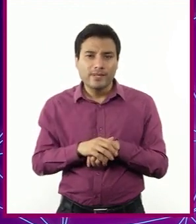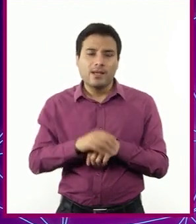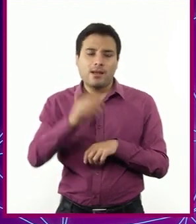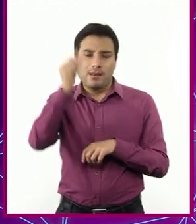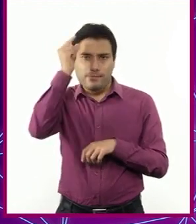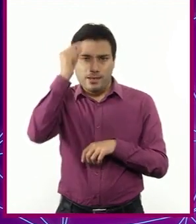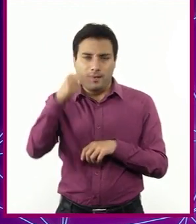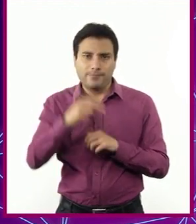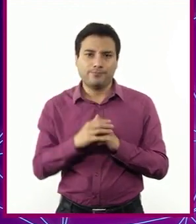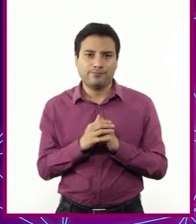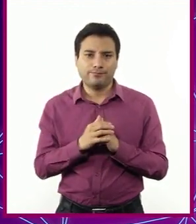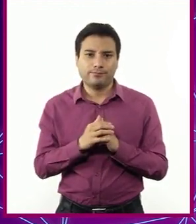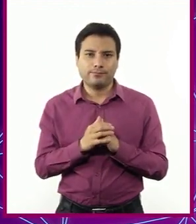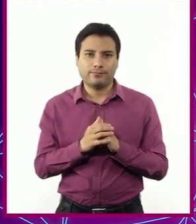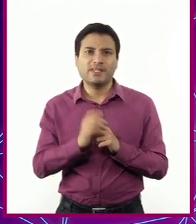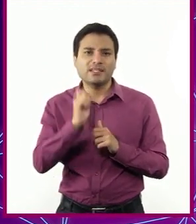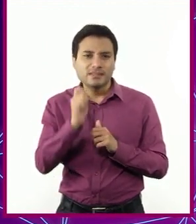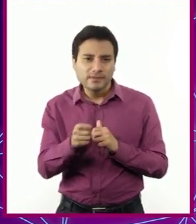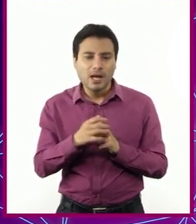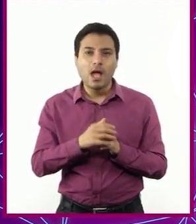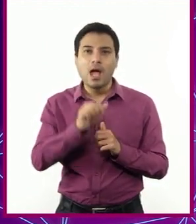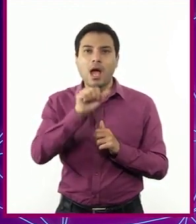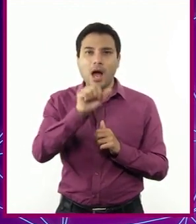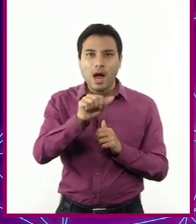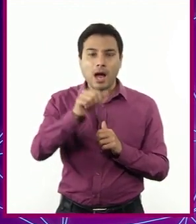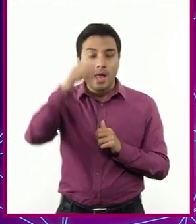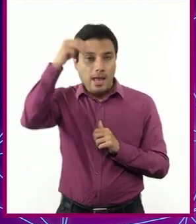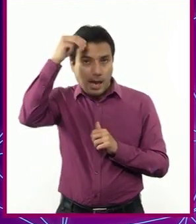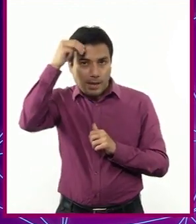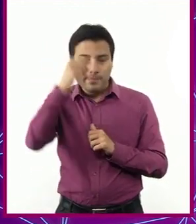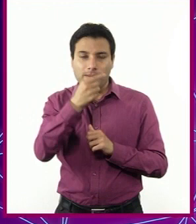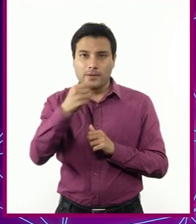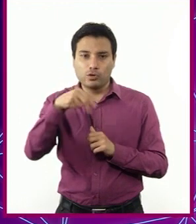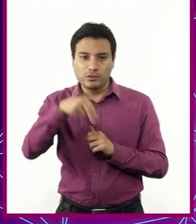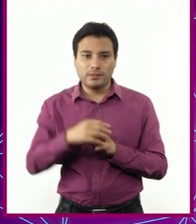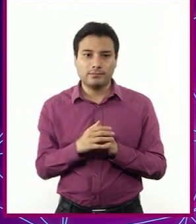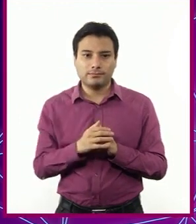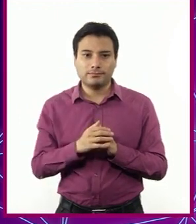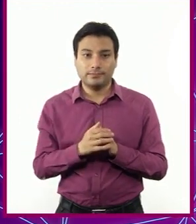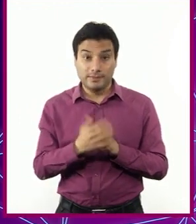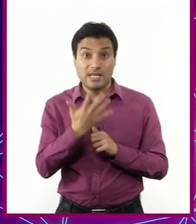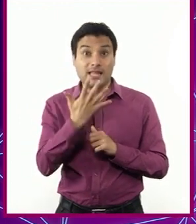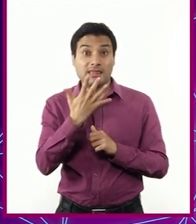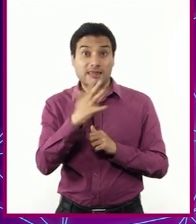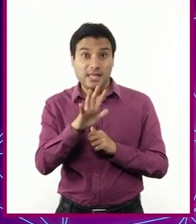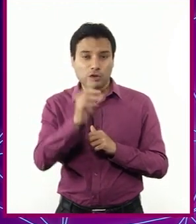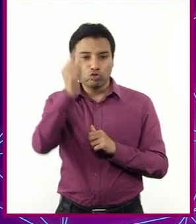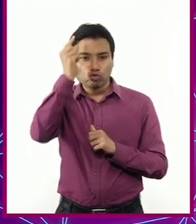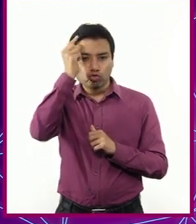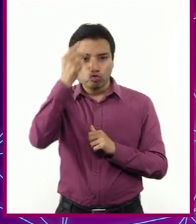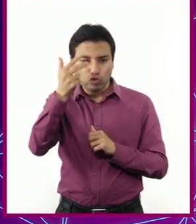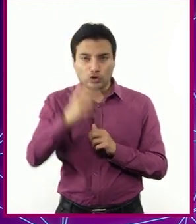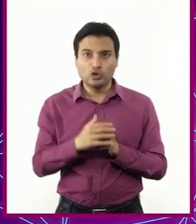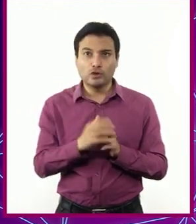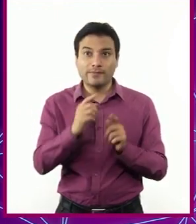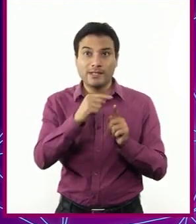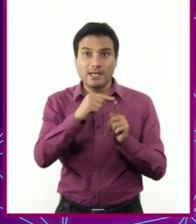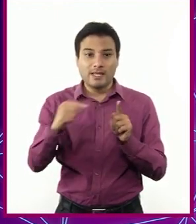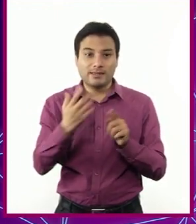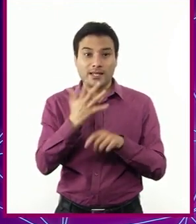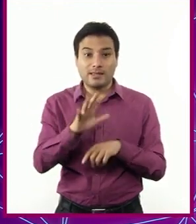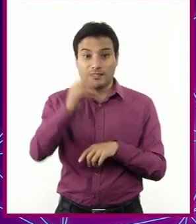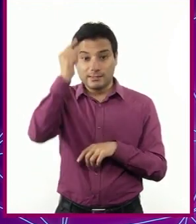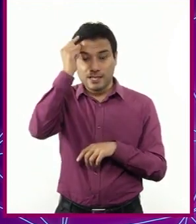n. Esto es, 10 a la 8 entre 10 al cubo es igual a 10 a la 8 menos 3, que, a su